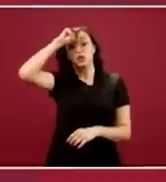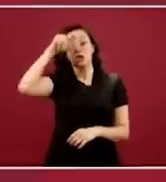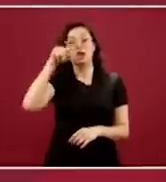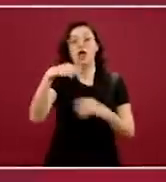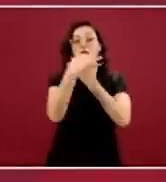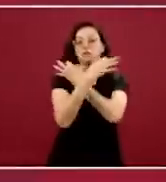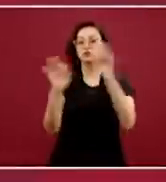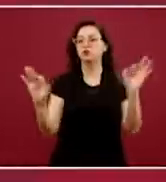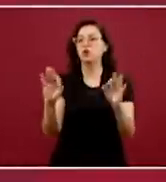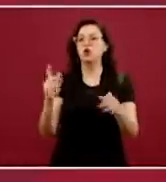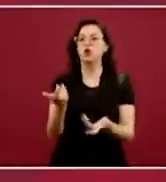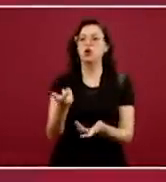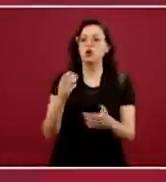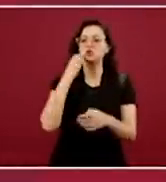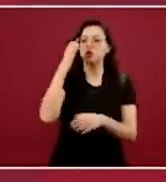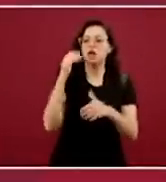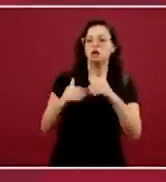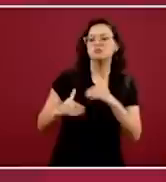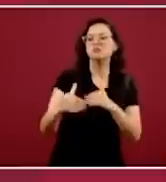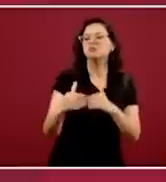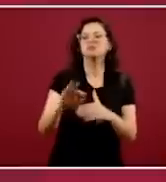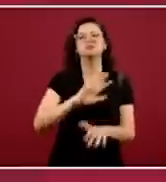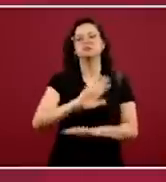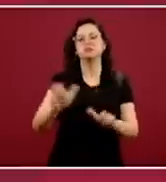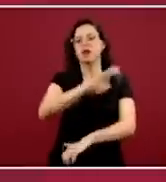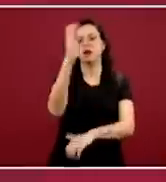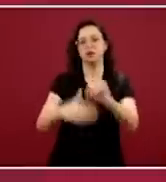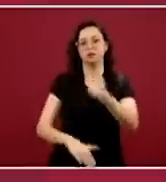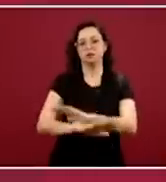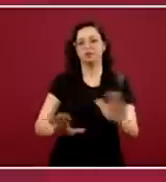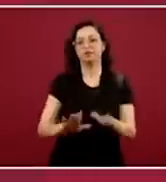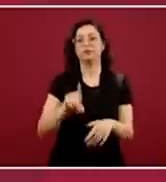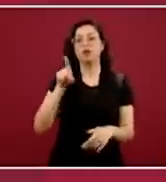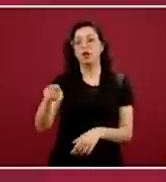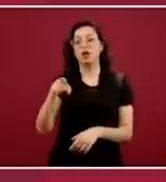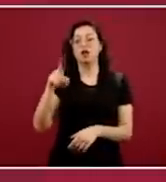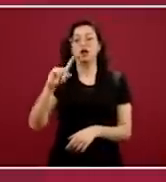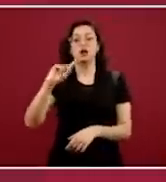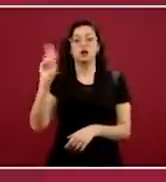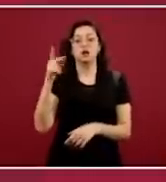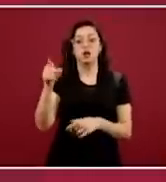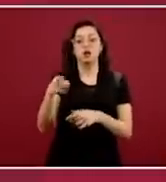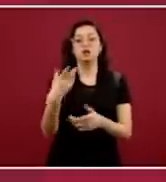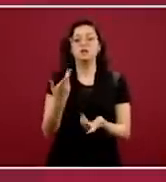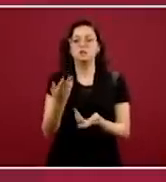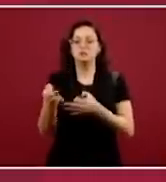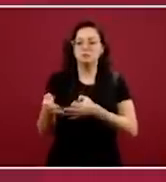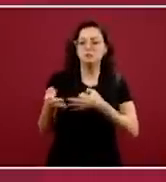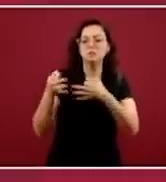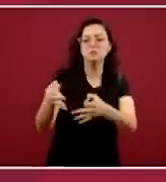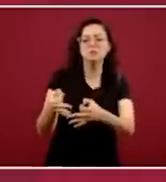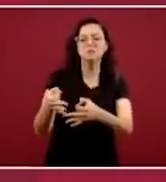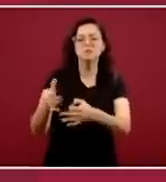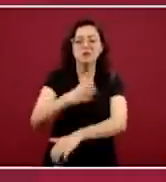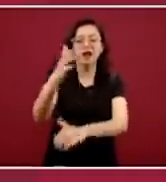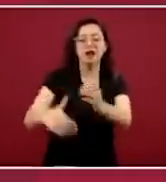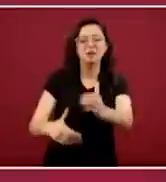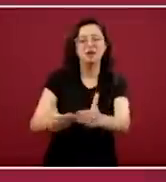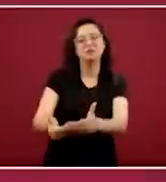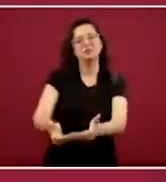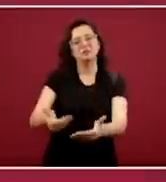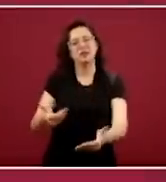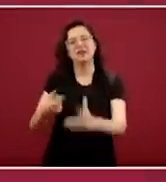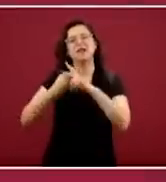ciclo escolar. En el caso de la Universidad Nacional, consideraron una pequeña anticipación del ciclo escolar, del término del inicio